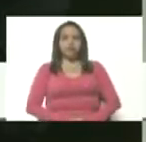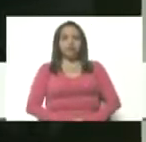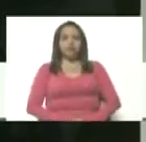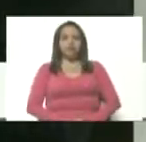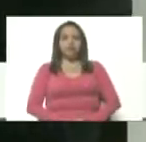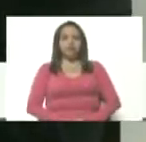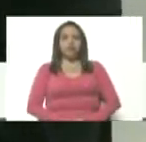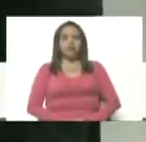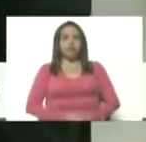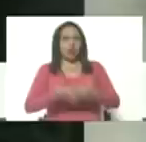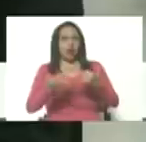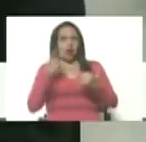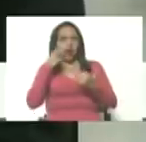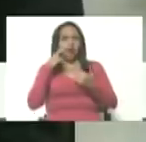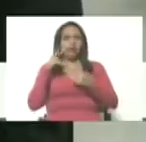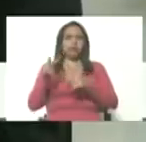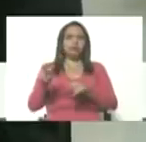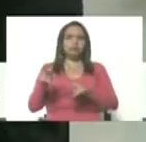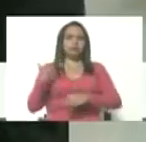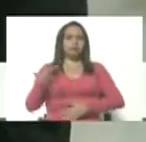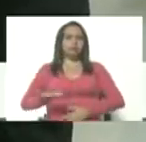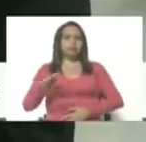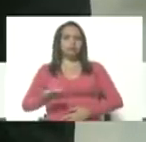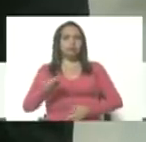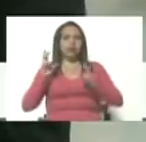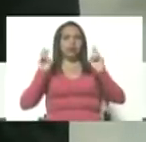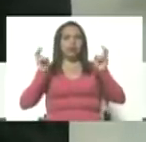Fíjense este caso en particular.